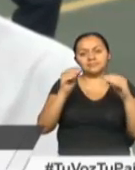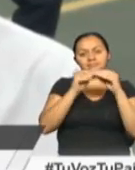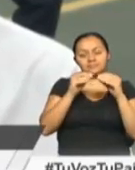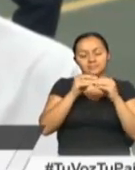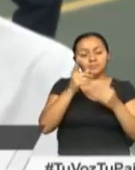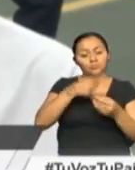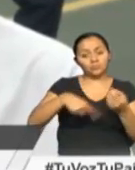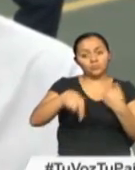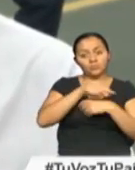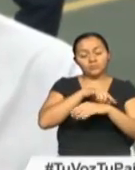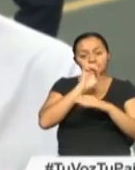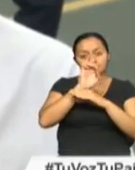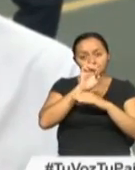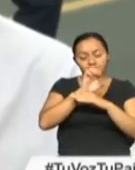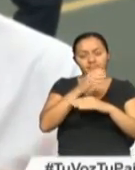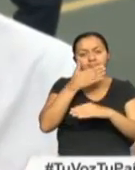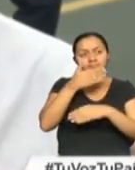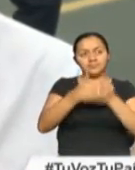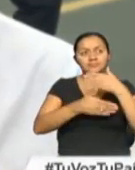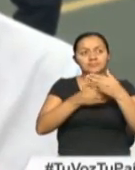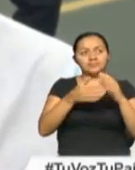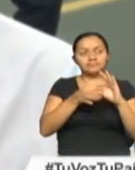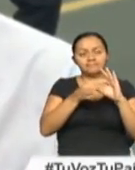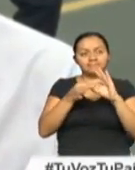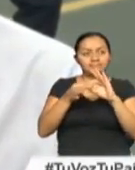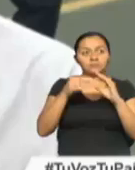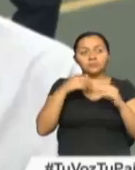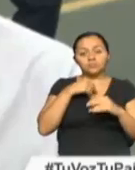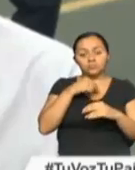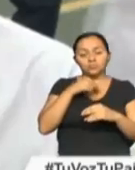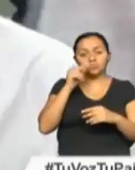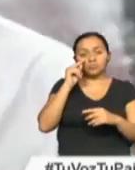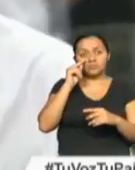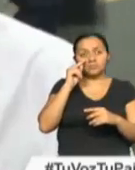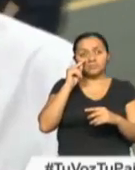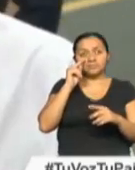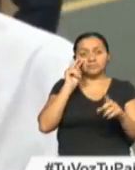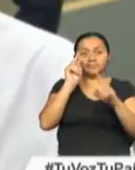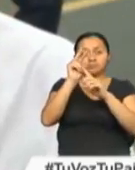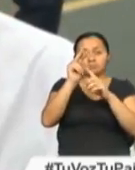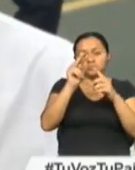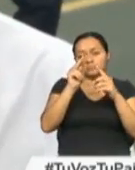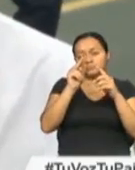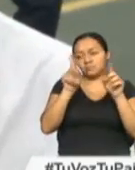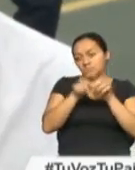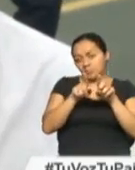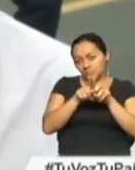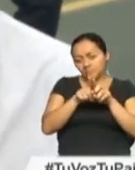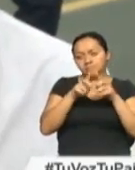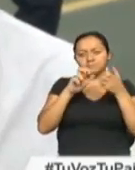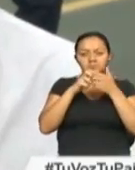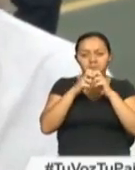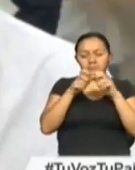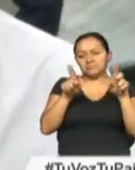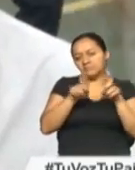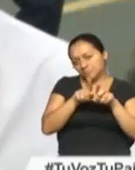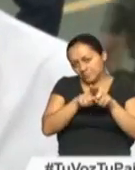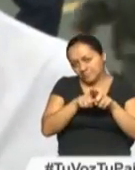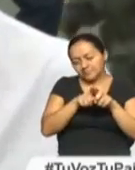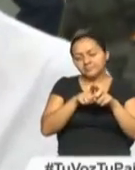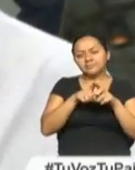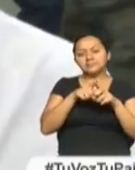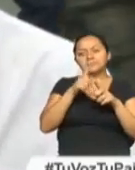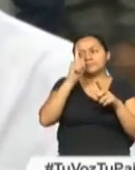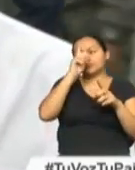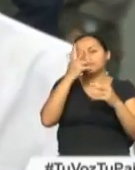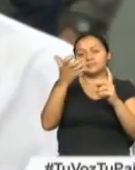hermanos ecuatorianos. Tenemos visiones comunes, problemas comunes, desafíos comunes. Pero